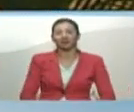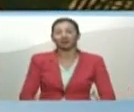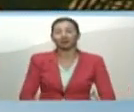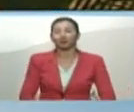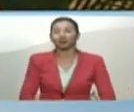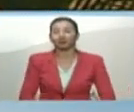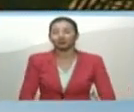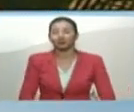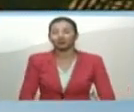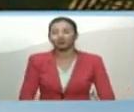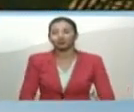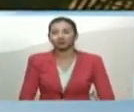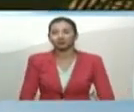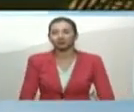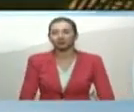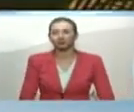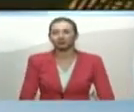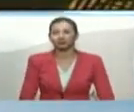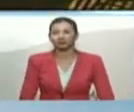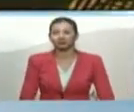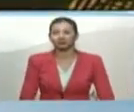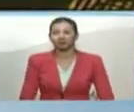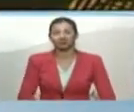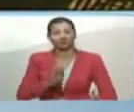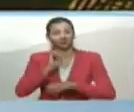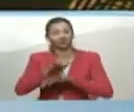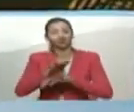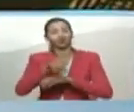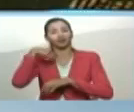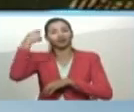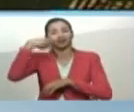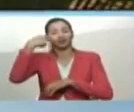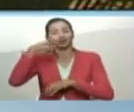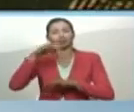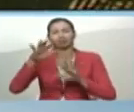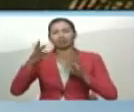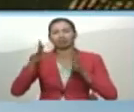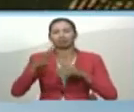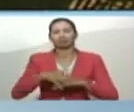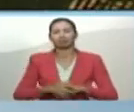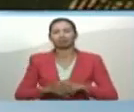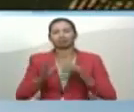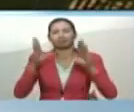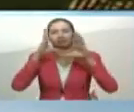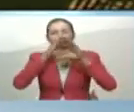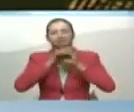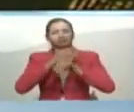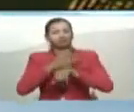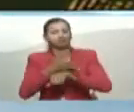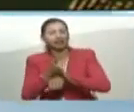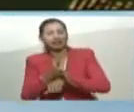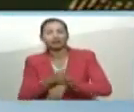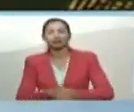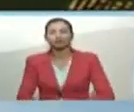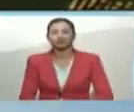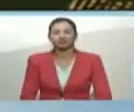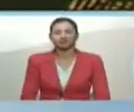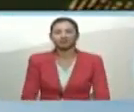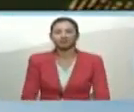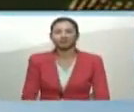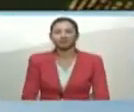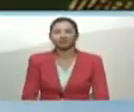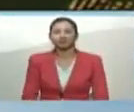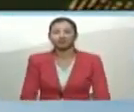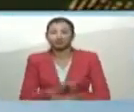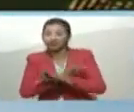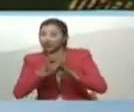Vamos a regalarle el video que más o menos en la nochecita, ahora más tardecita, cuando terminen los juegos de béisbol